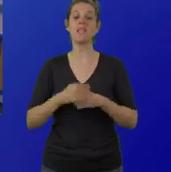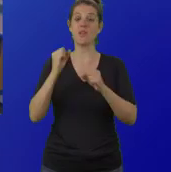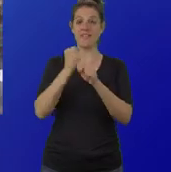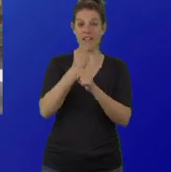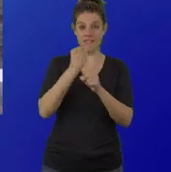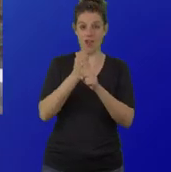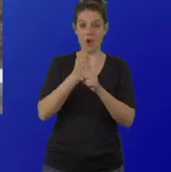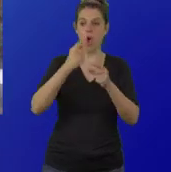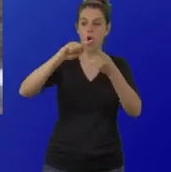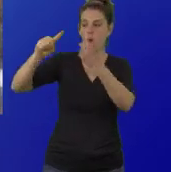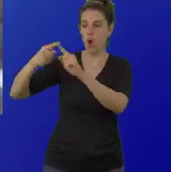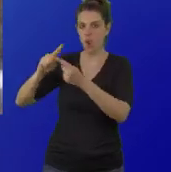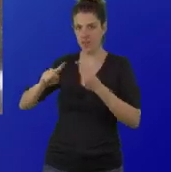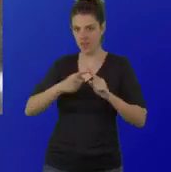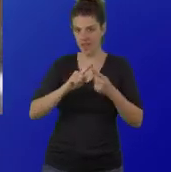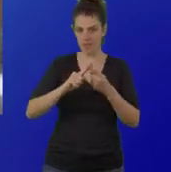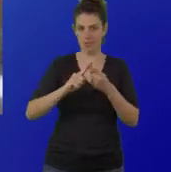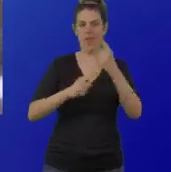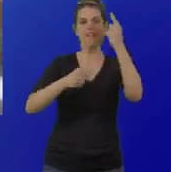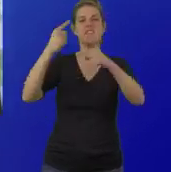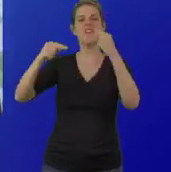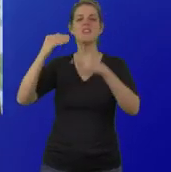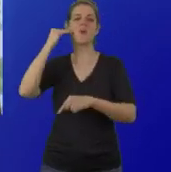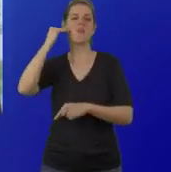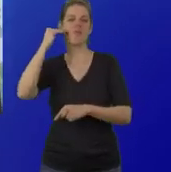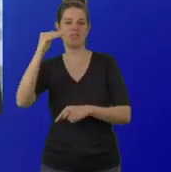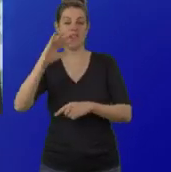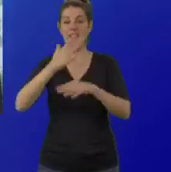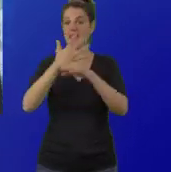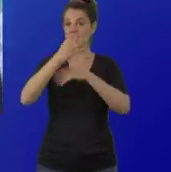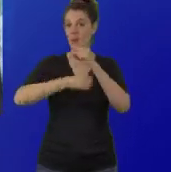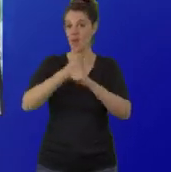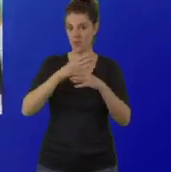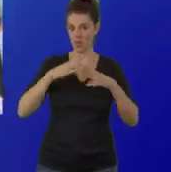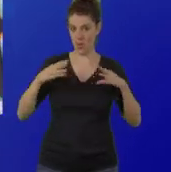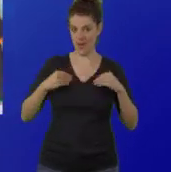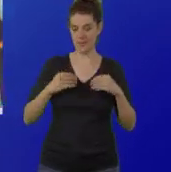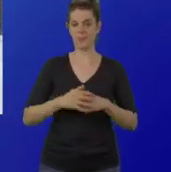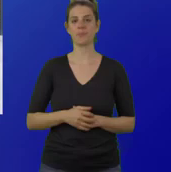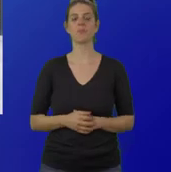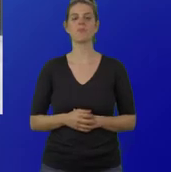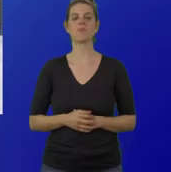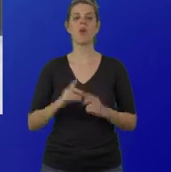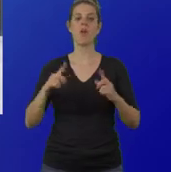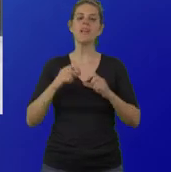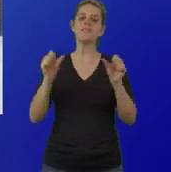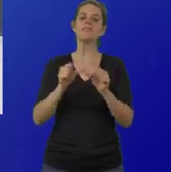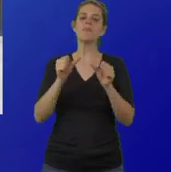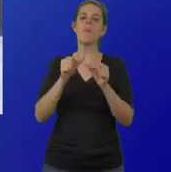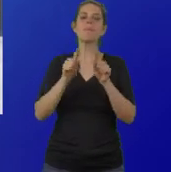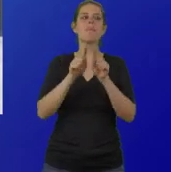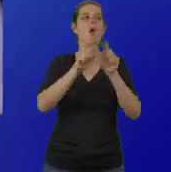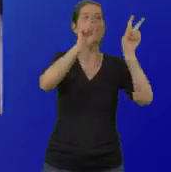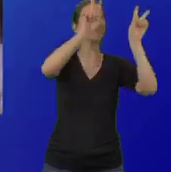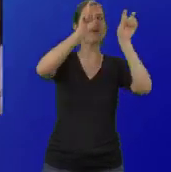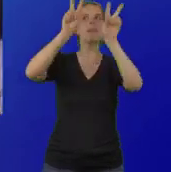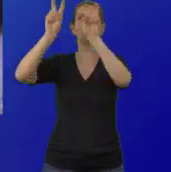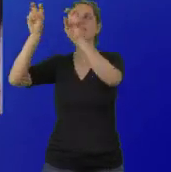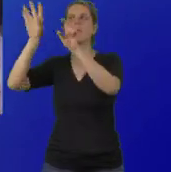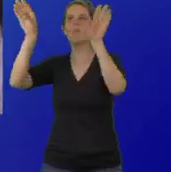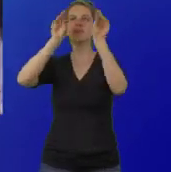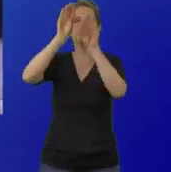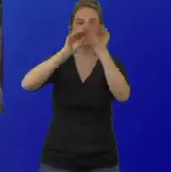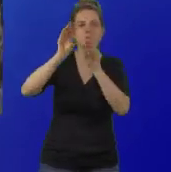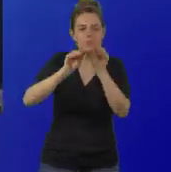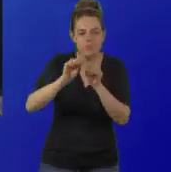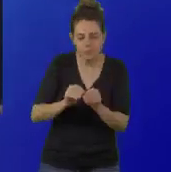trabajo coordinado entre distintos docentes de quinto año. Fuimos haciendo como un embudo, ¿verdad?, de muchos